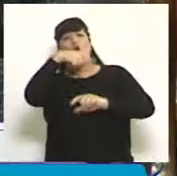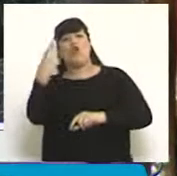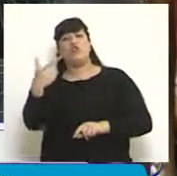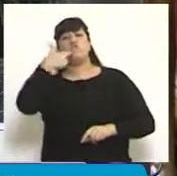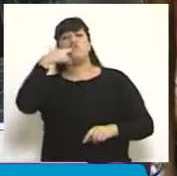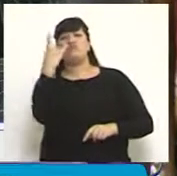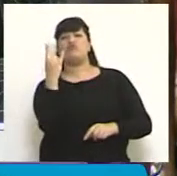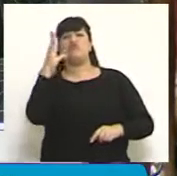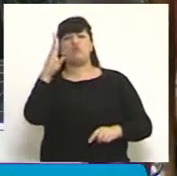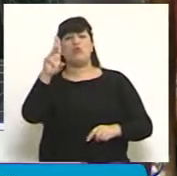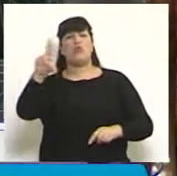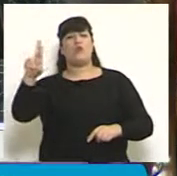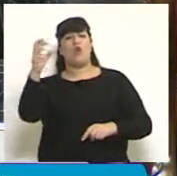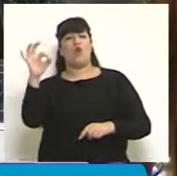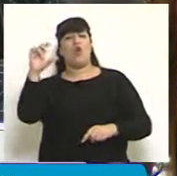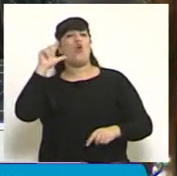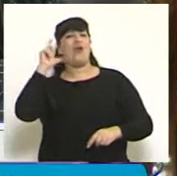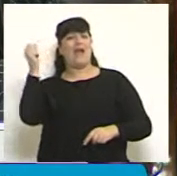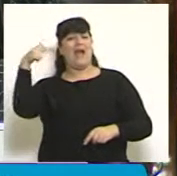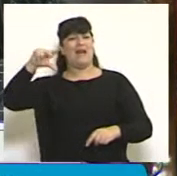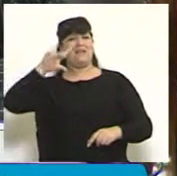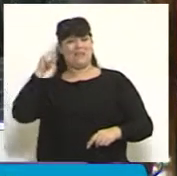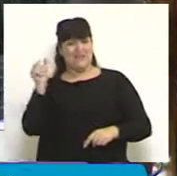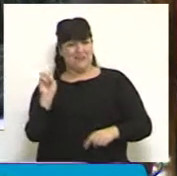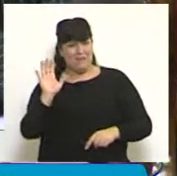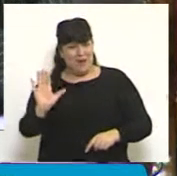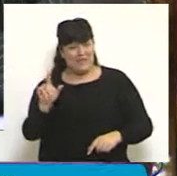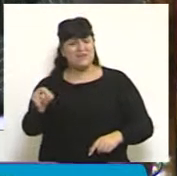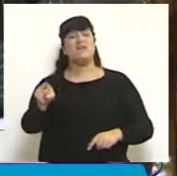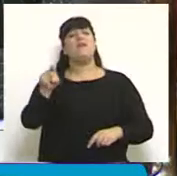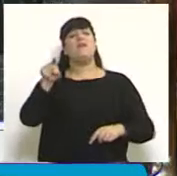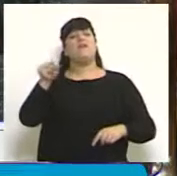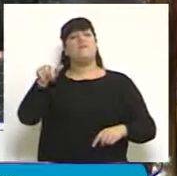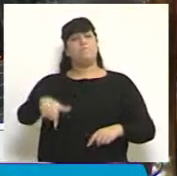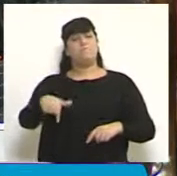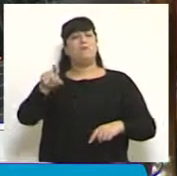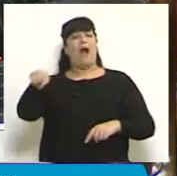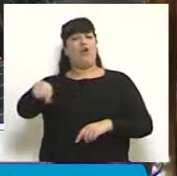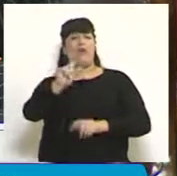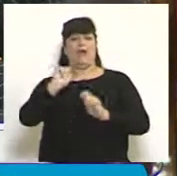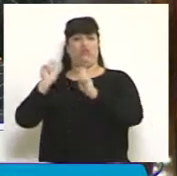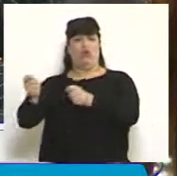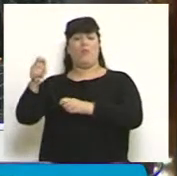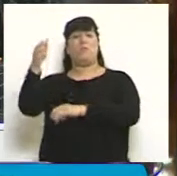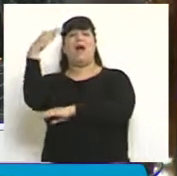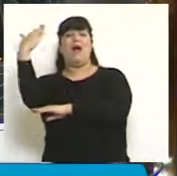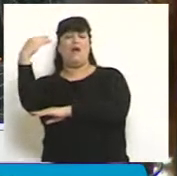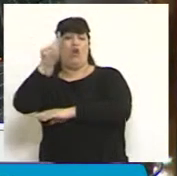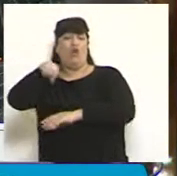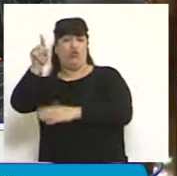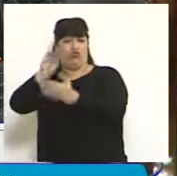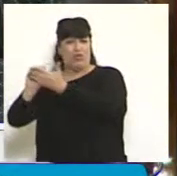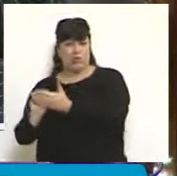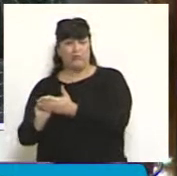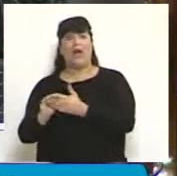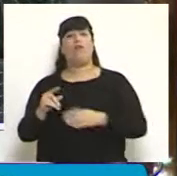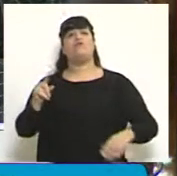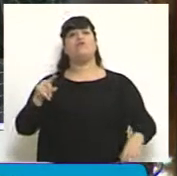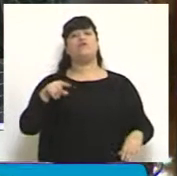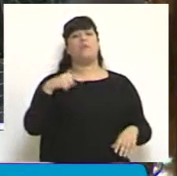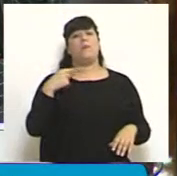asistida en el tiempo que corresponde al bloque por el diputado Dato y el diputado País. Pero sin perjuicio de